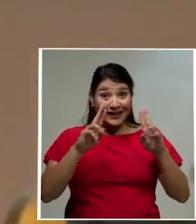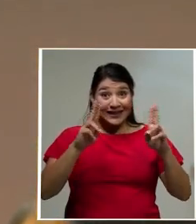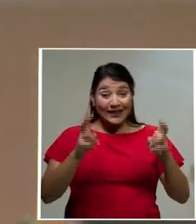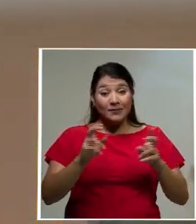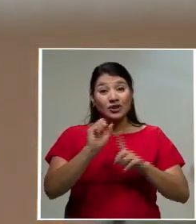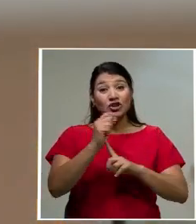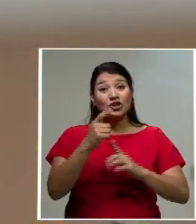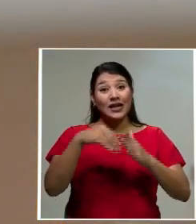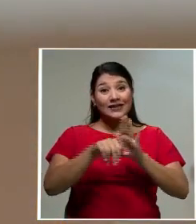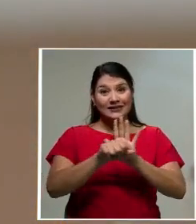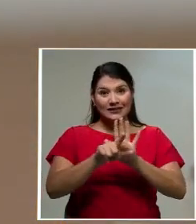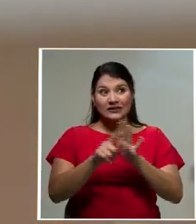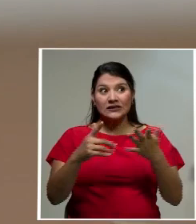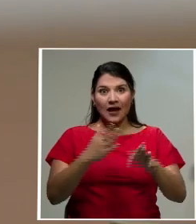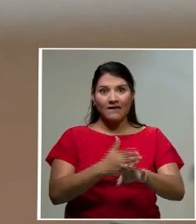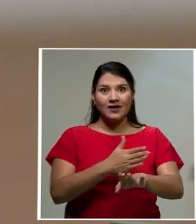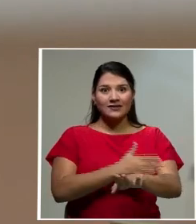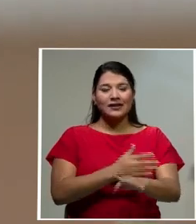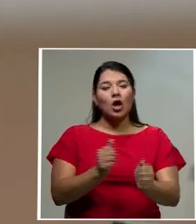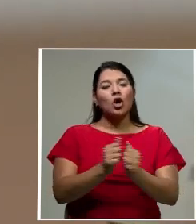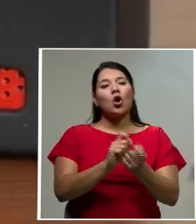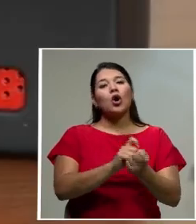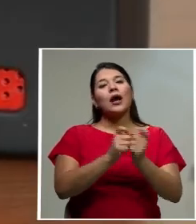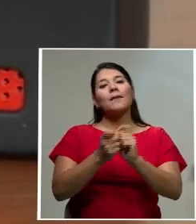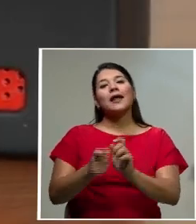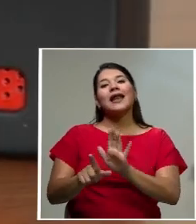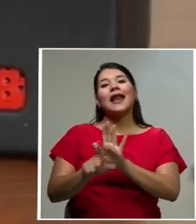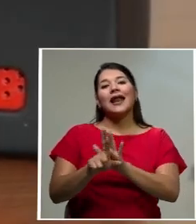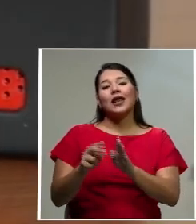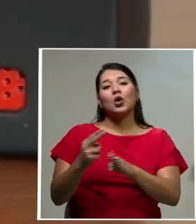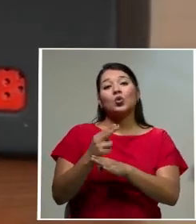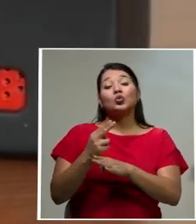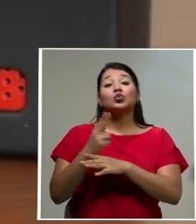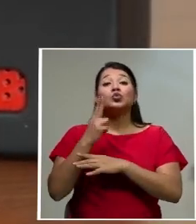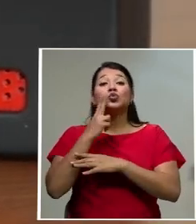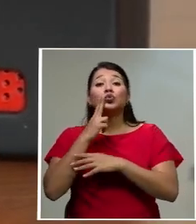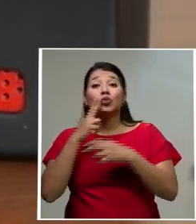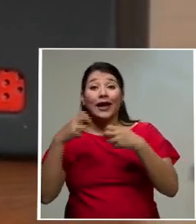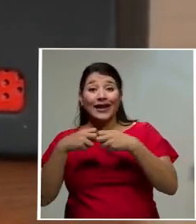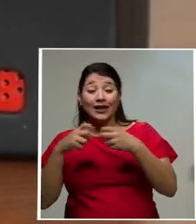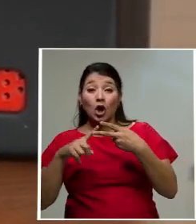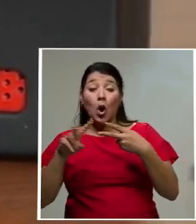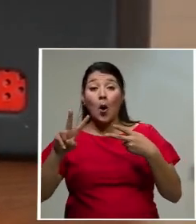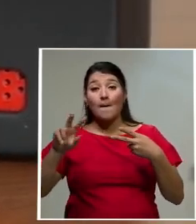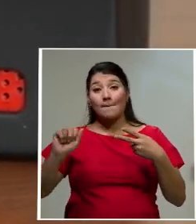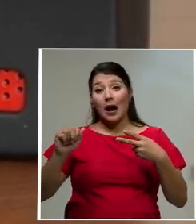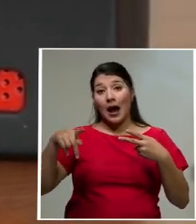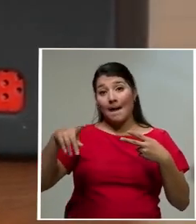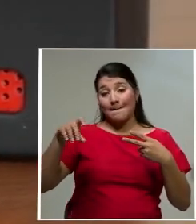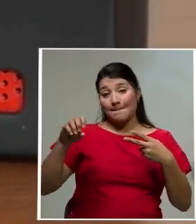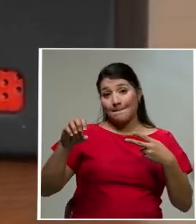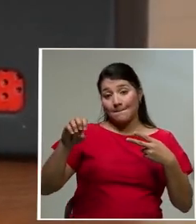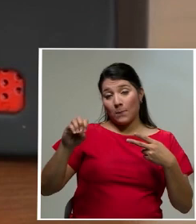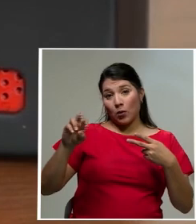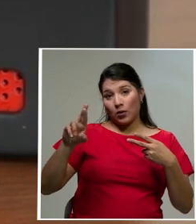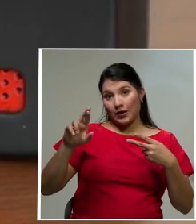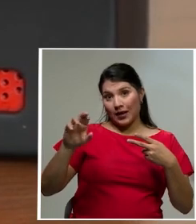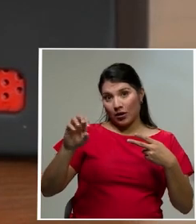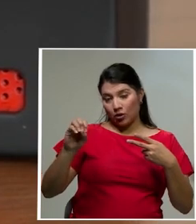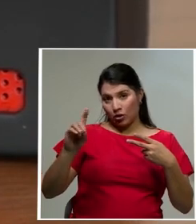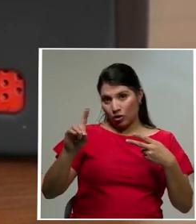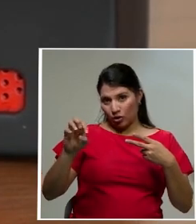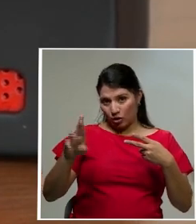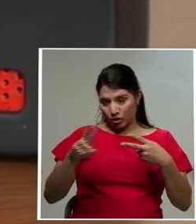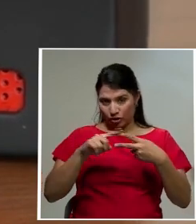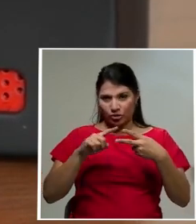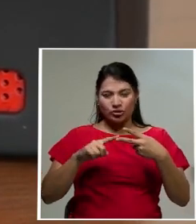en su propuesta de reformar la Ley de Regulación de los Vapeadores y Cigarros Electrónicos, donde se aprobaron 5 mociones orientadas a